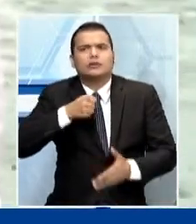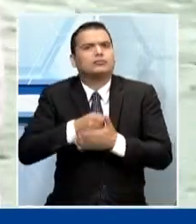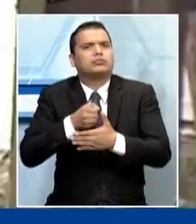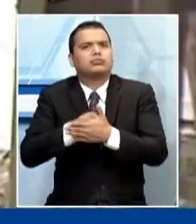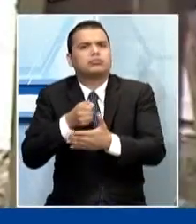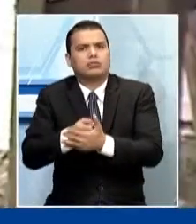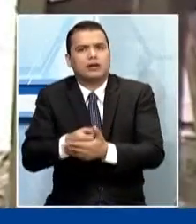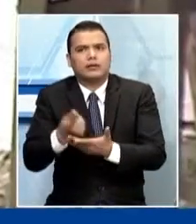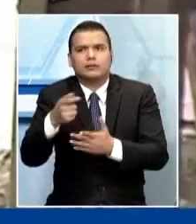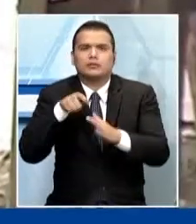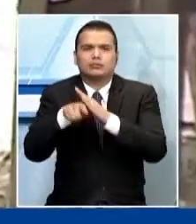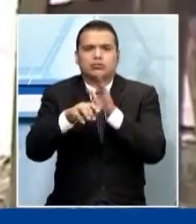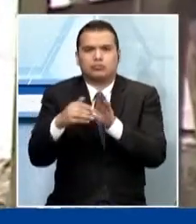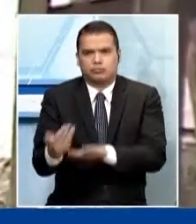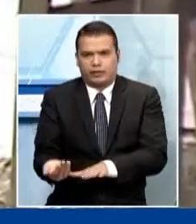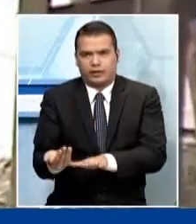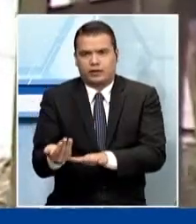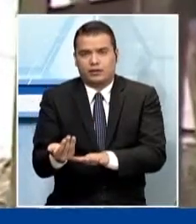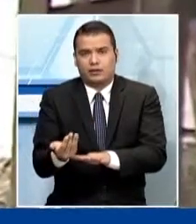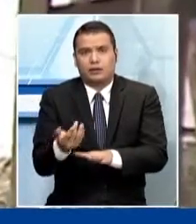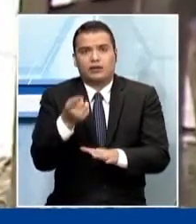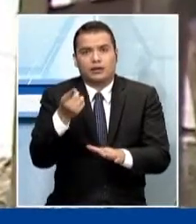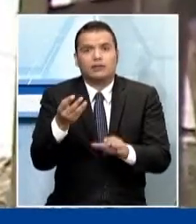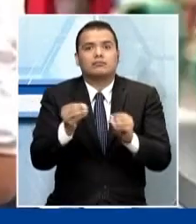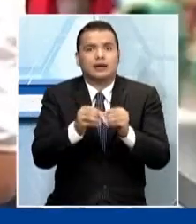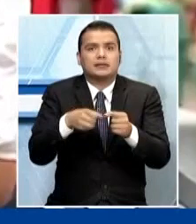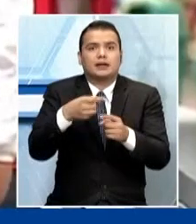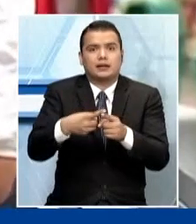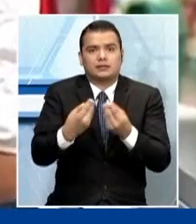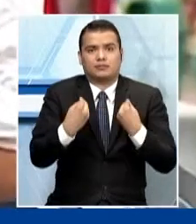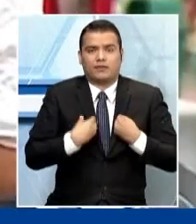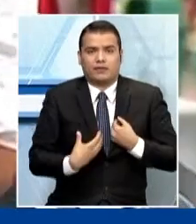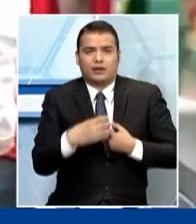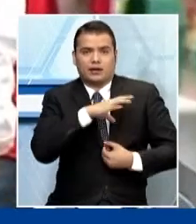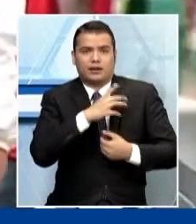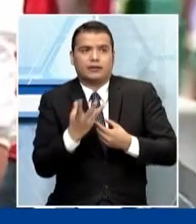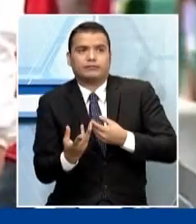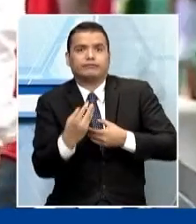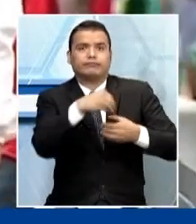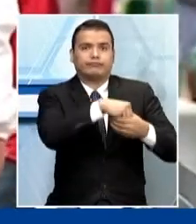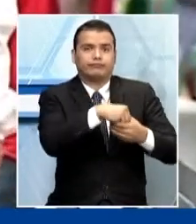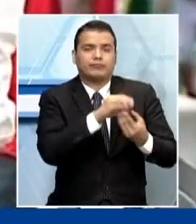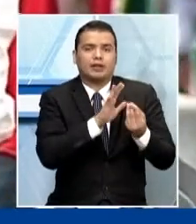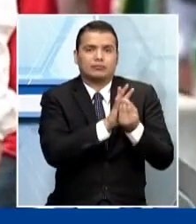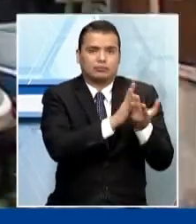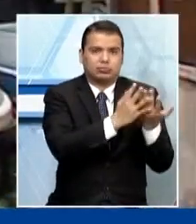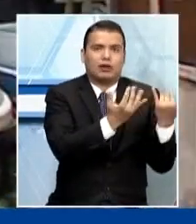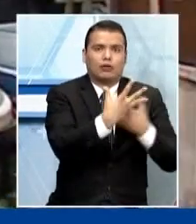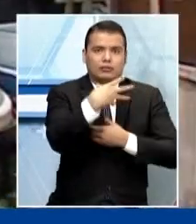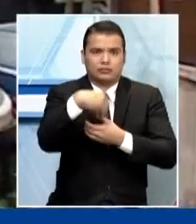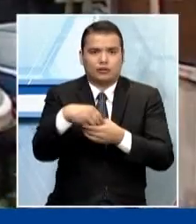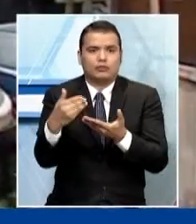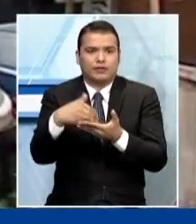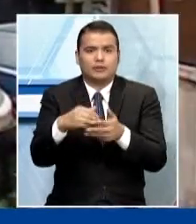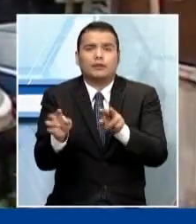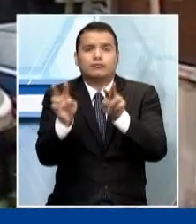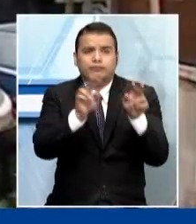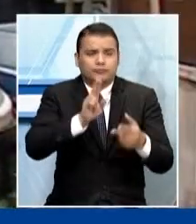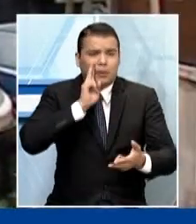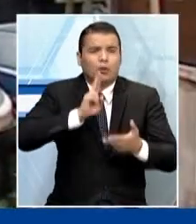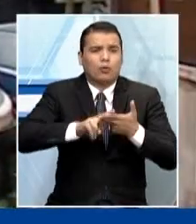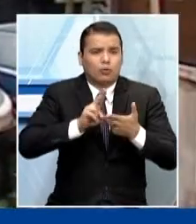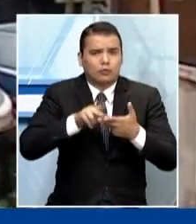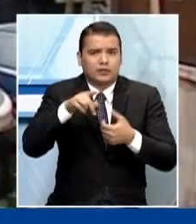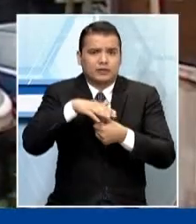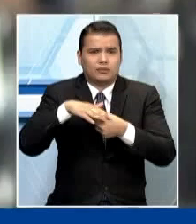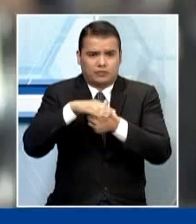en Cali. Como víctima y hoy como líder, hace una radiografía completa de lo que pasa en el distrito, al que conoce como la palma de su mano.